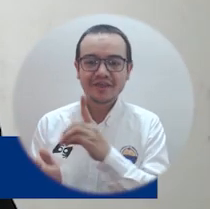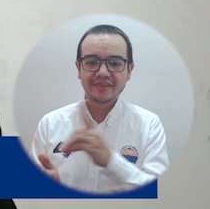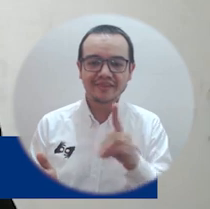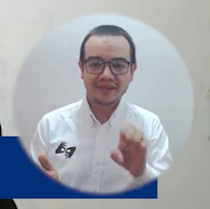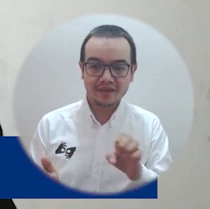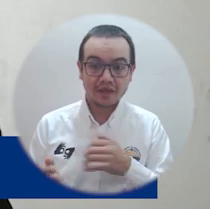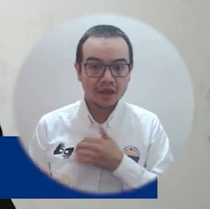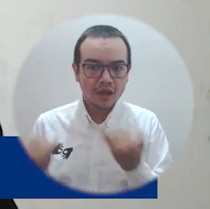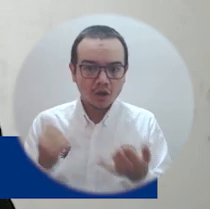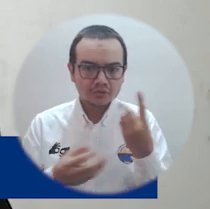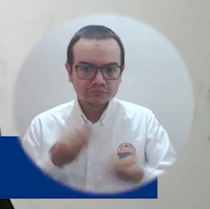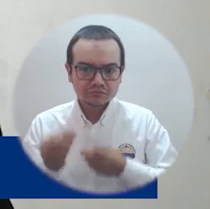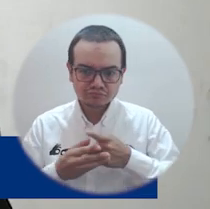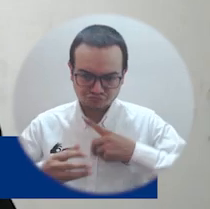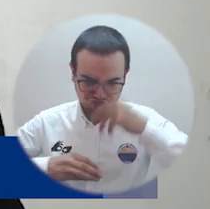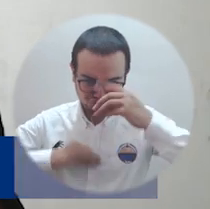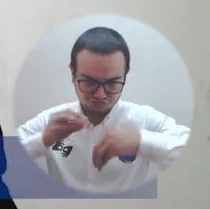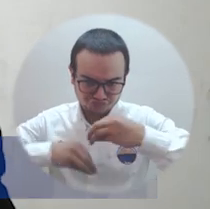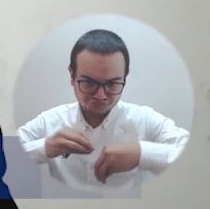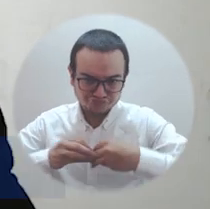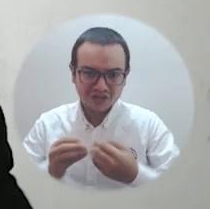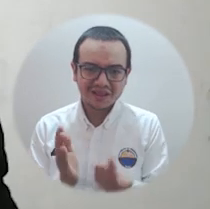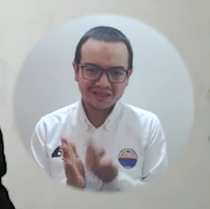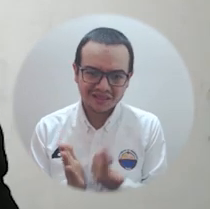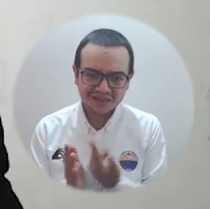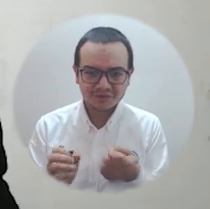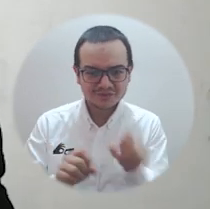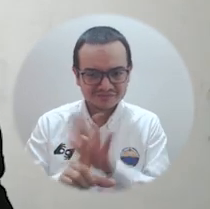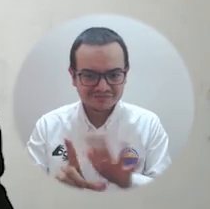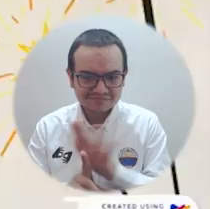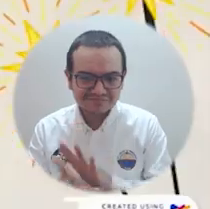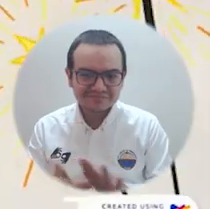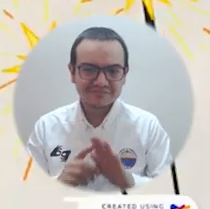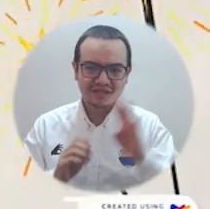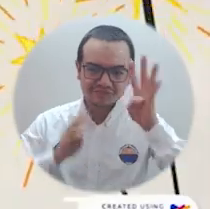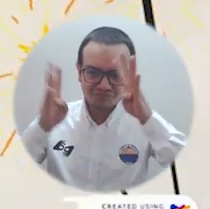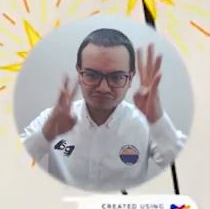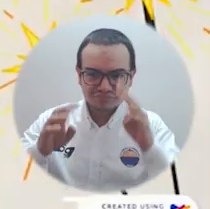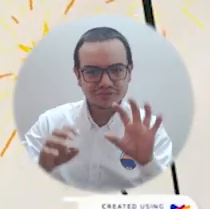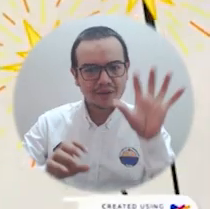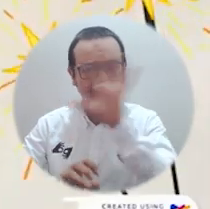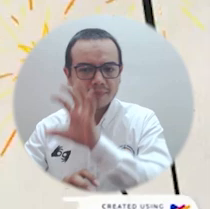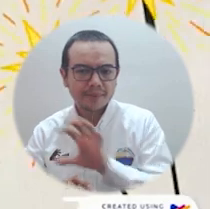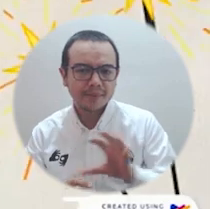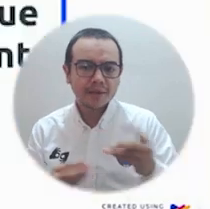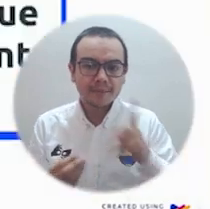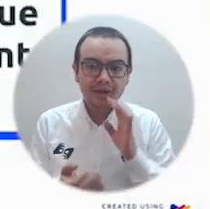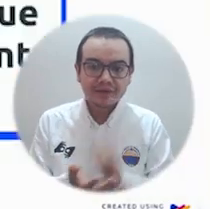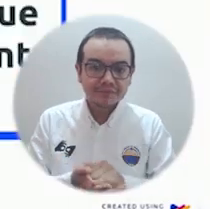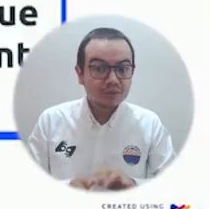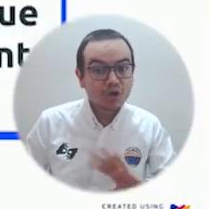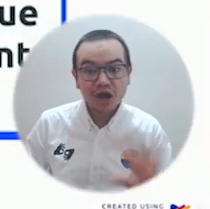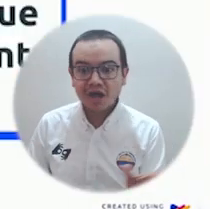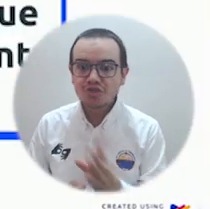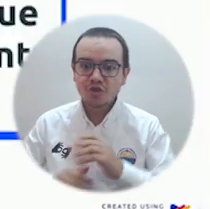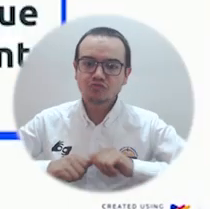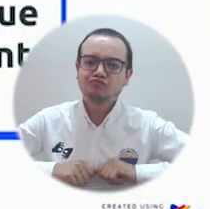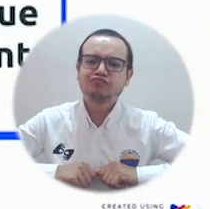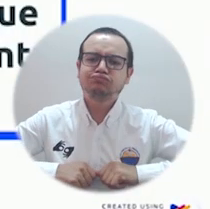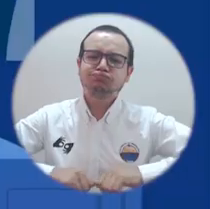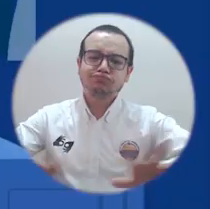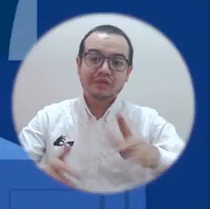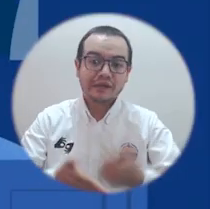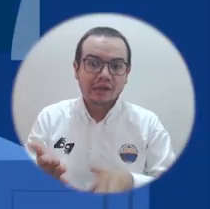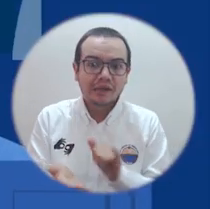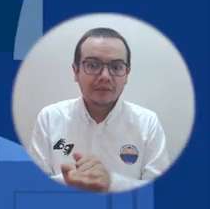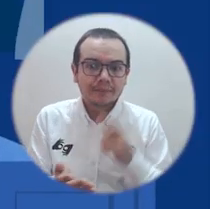estado creando material psicoeducativo, cartillas, videos, infografías, con la intención de dotar a toda la comunidad